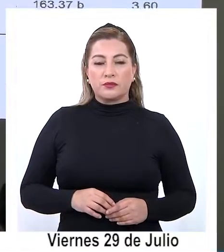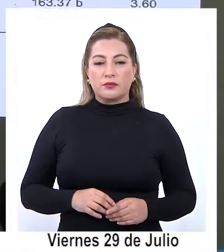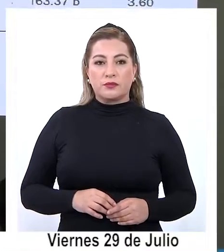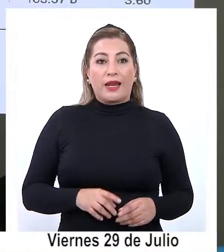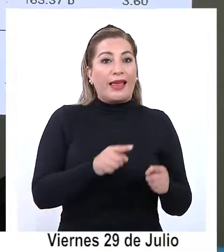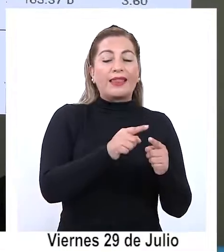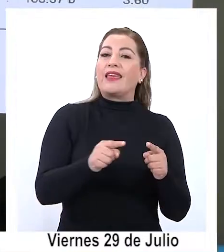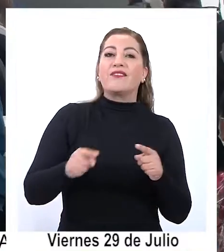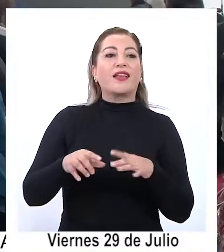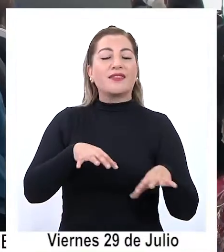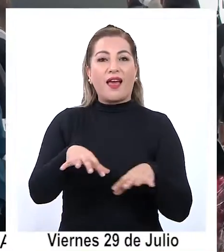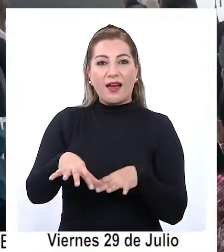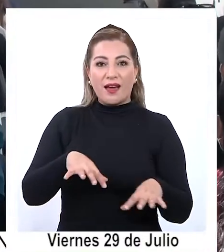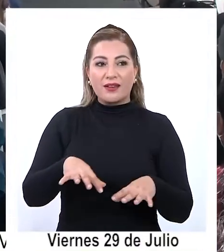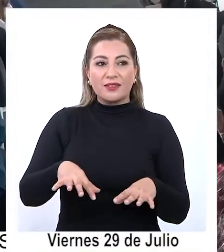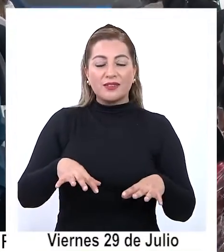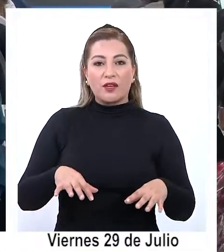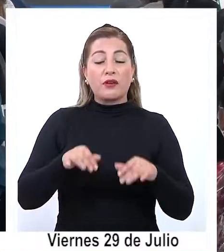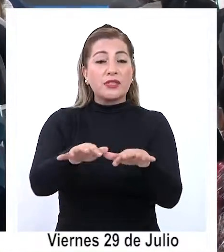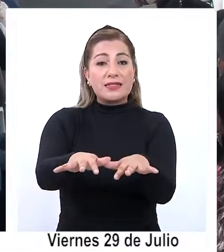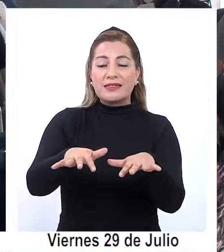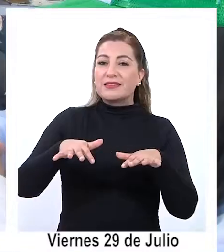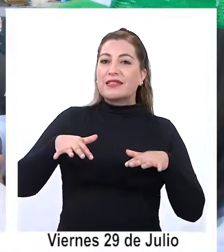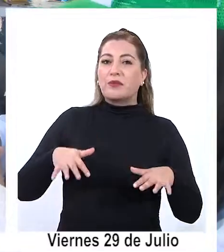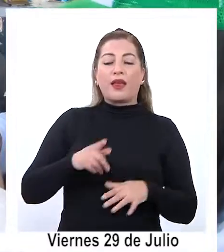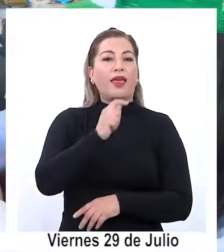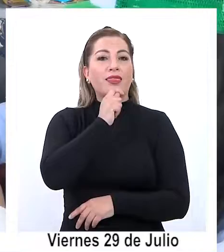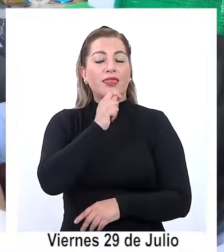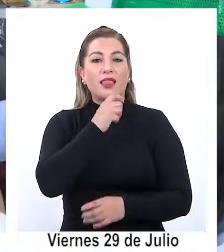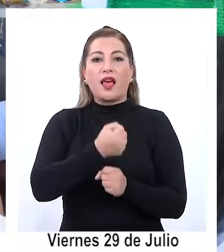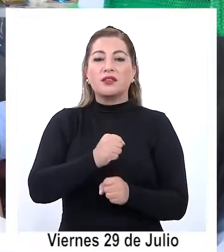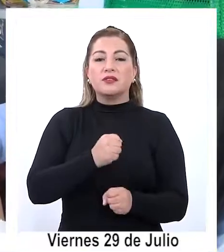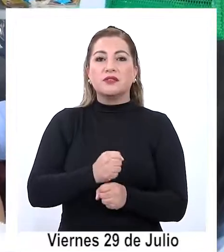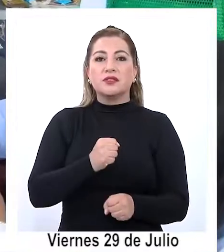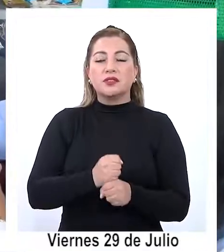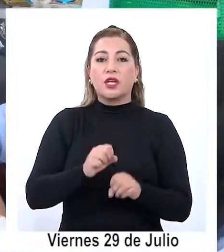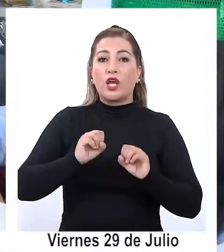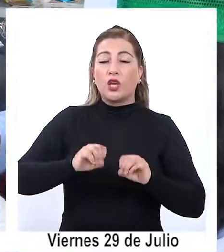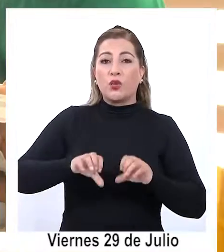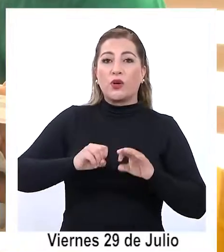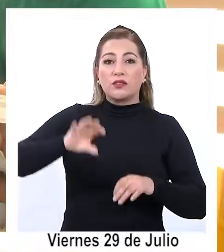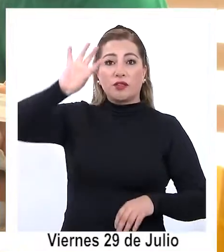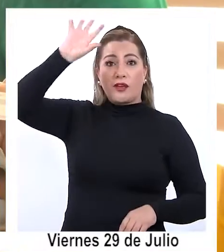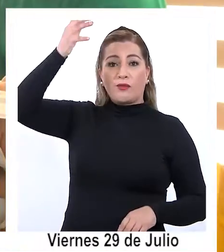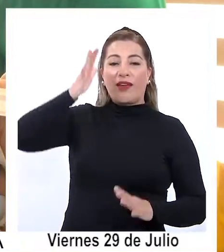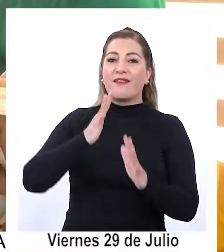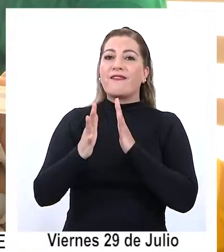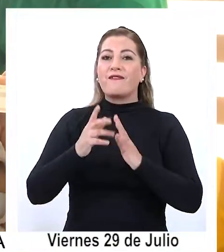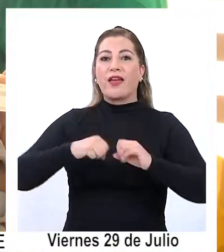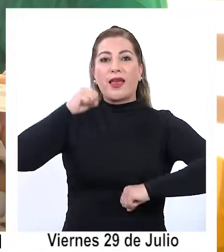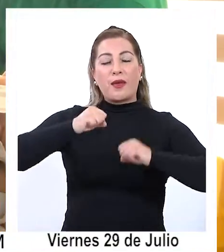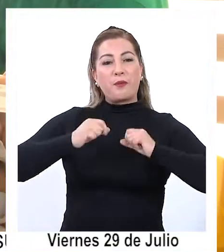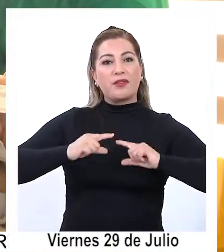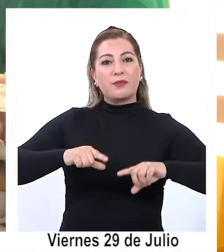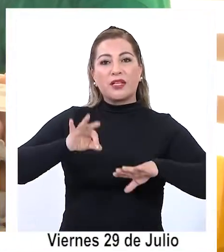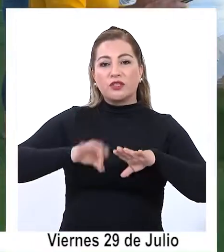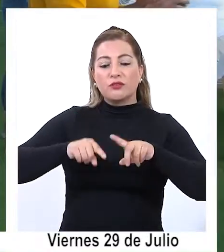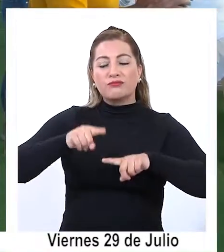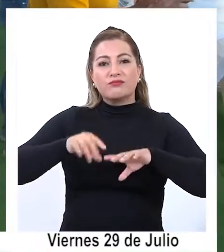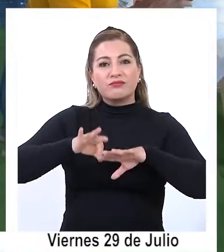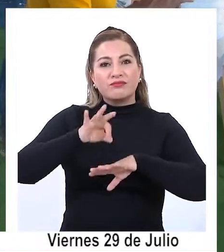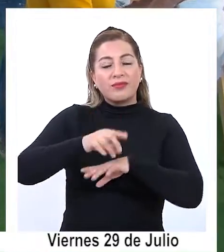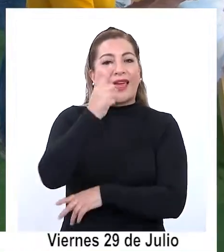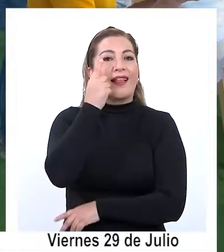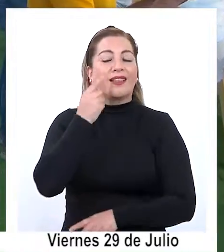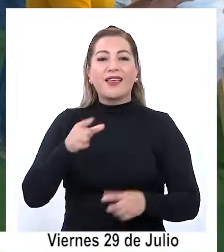con diversas actividades como seminarios, talleres de educación medioambiental y feria de emprendimientos agrícola, se conmemoró